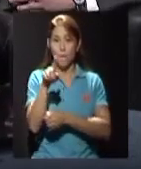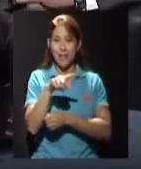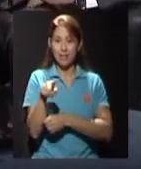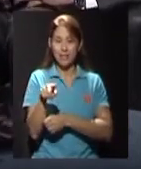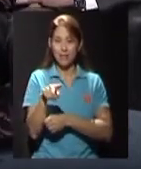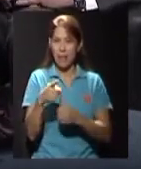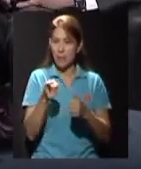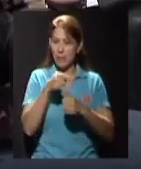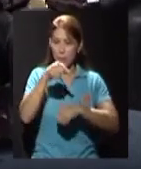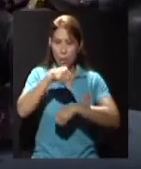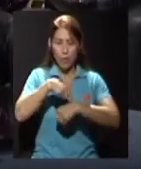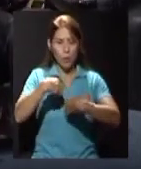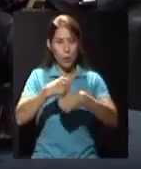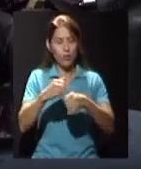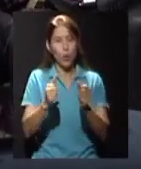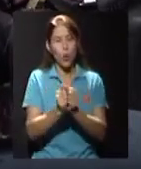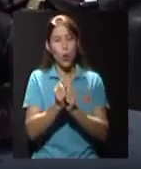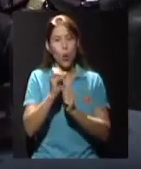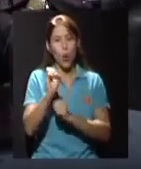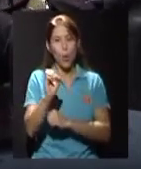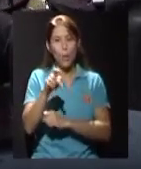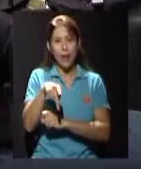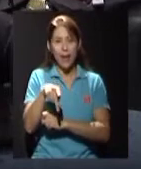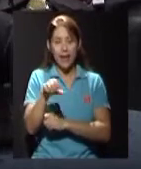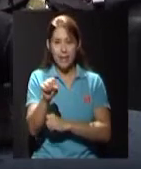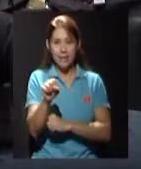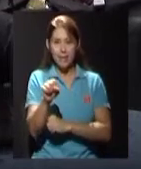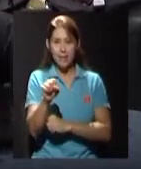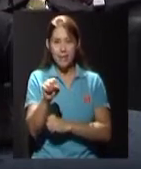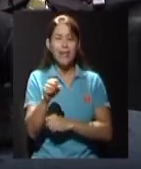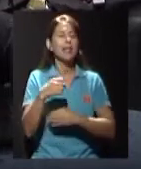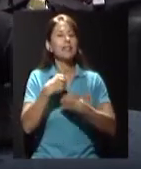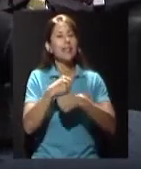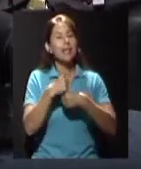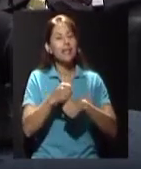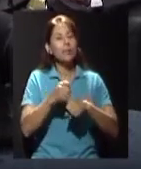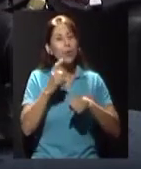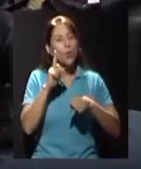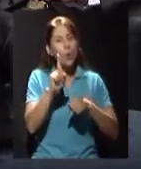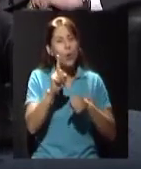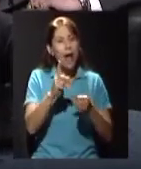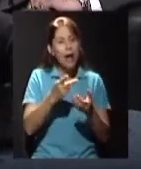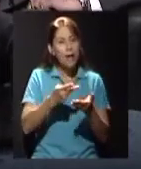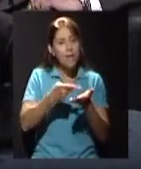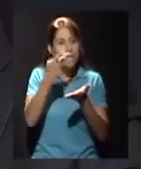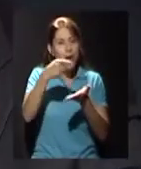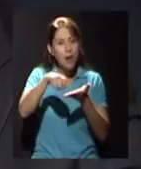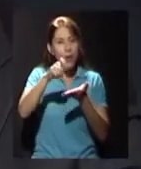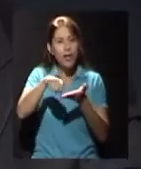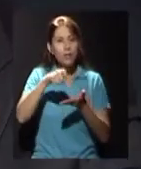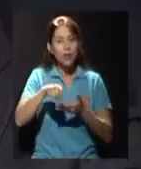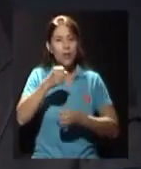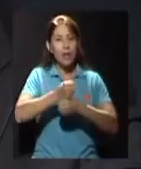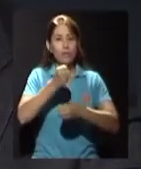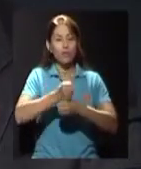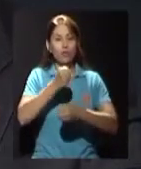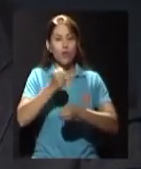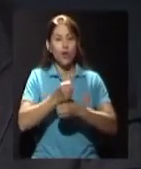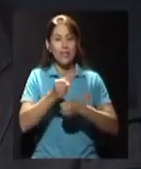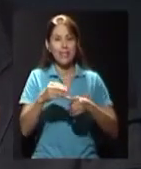conjuntamente con la ope s se hizo una valoración de las funciones esenciales en salud pública y